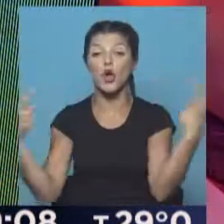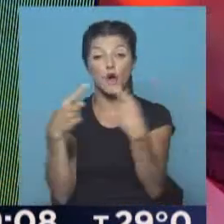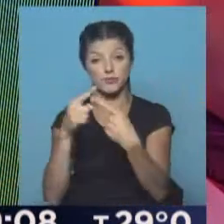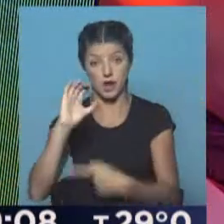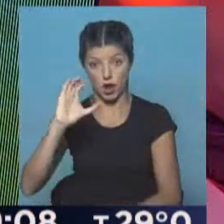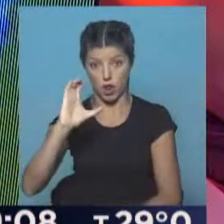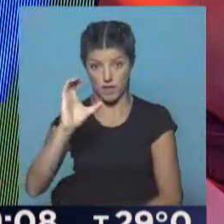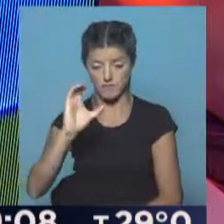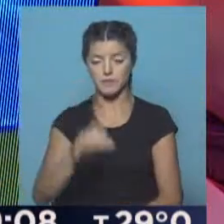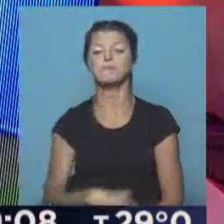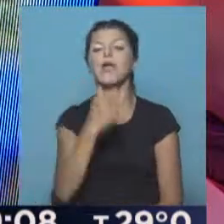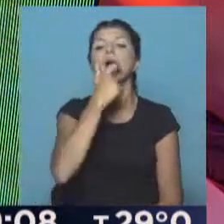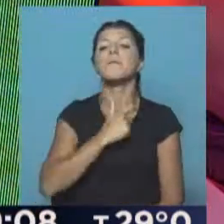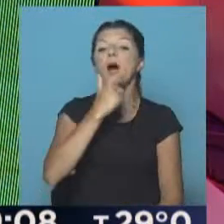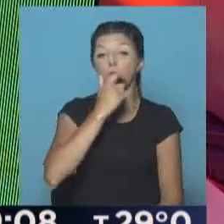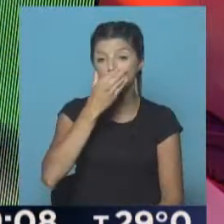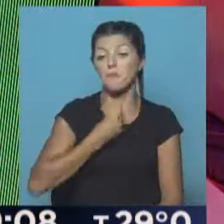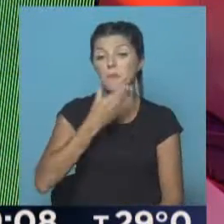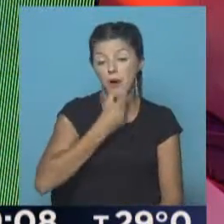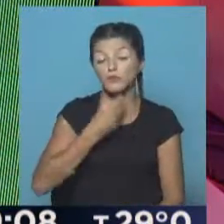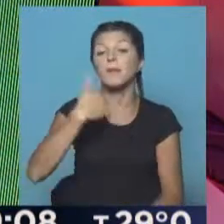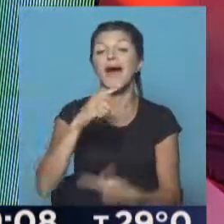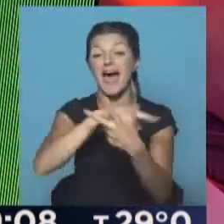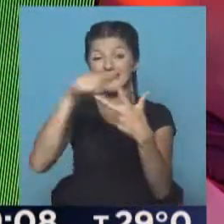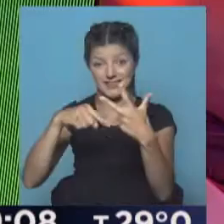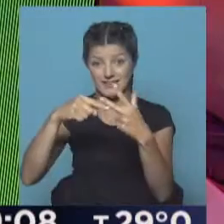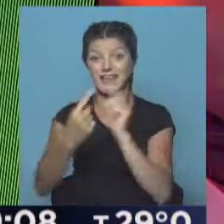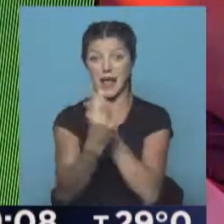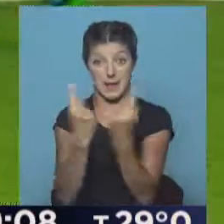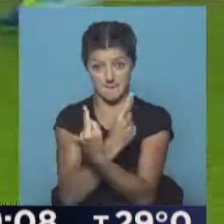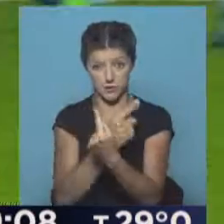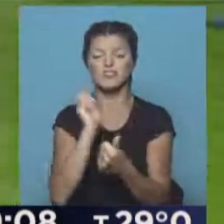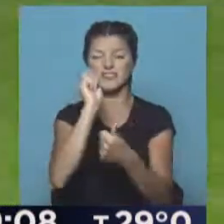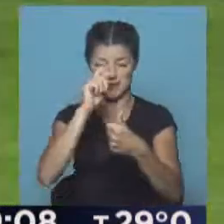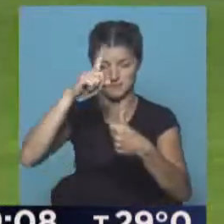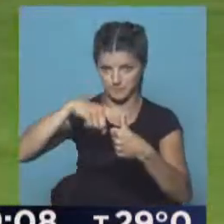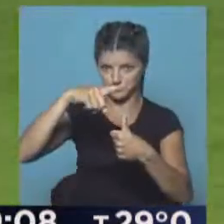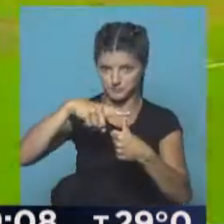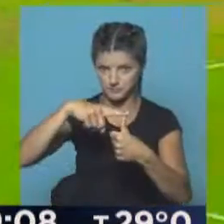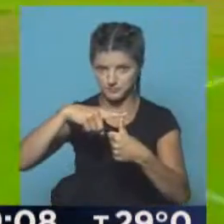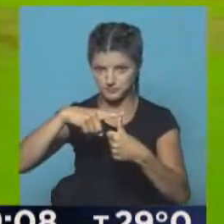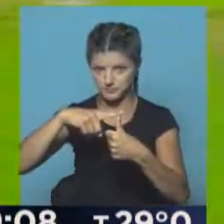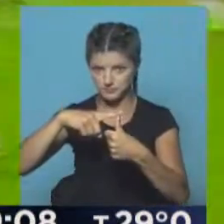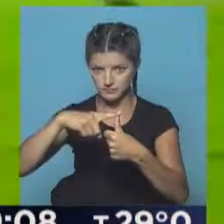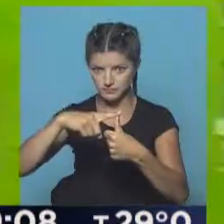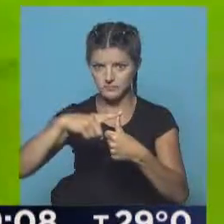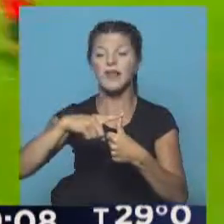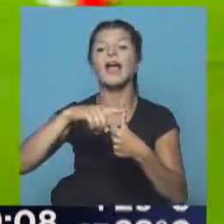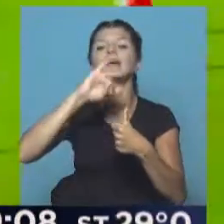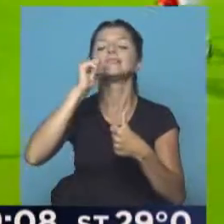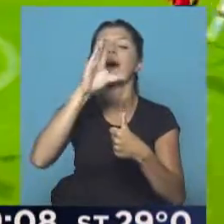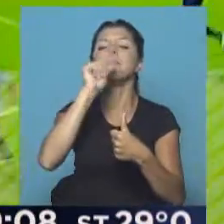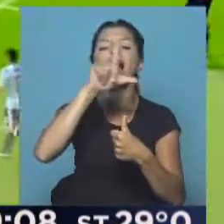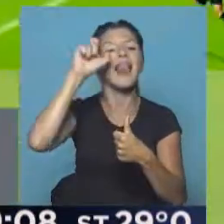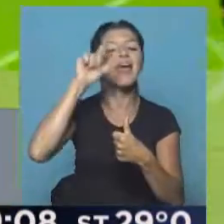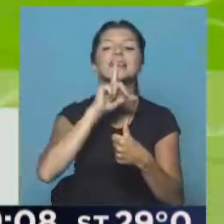Colombia, Edgardo Bauza va a realizar tres modificaciones y tienen que ver con estos apellidos. Por un lado, la salida de Pablo Zabaleta y